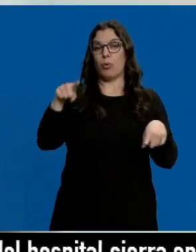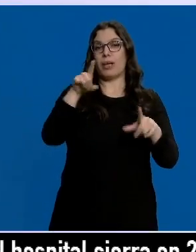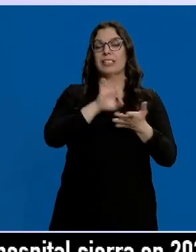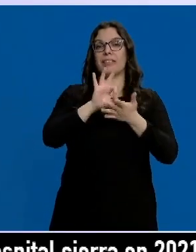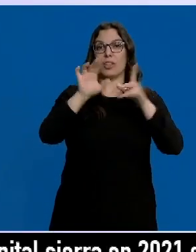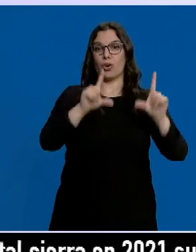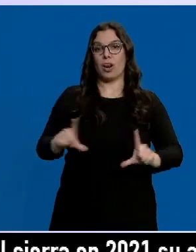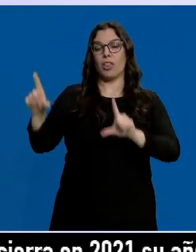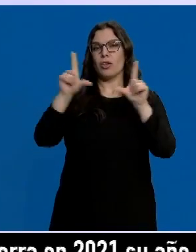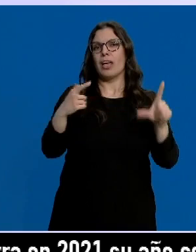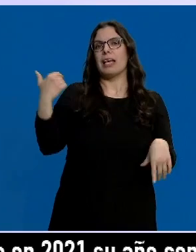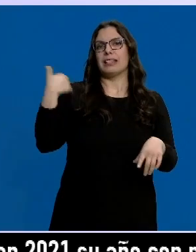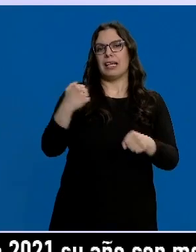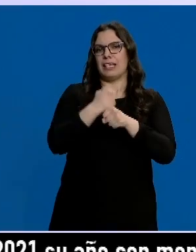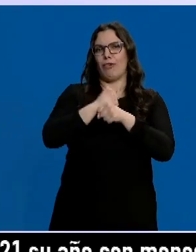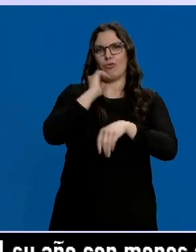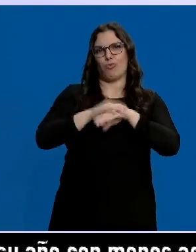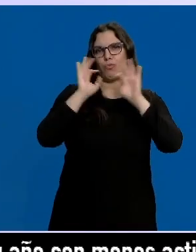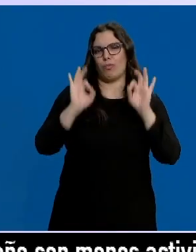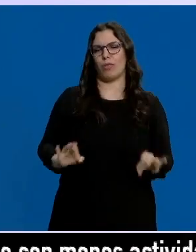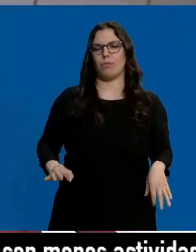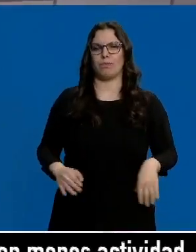de radiología ya ha hecho su trabajo.